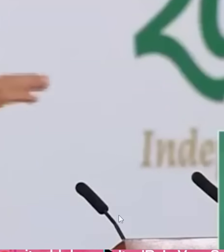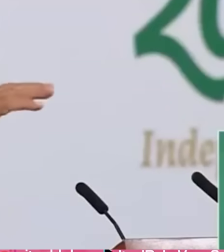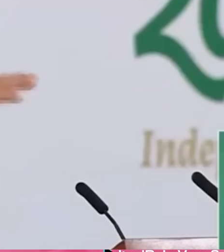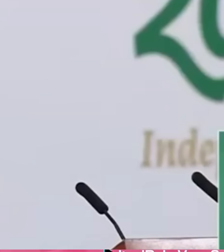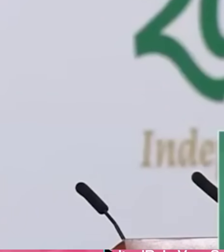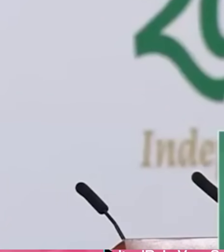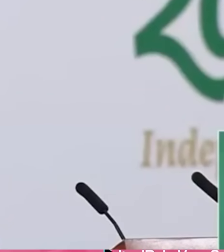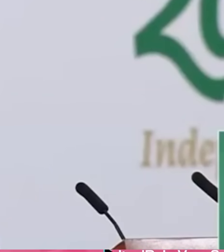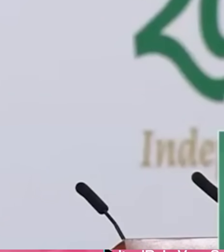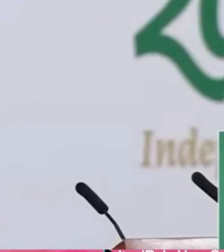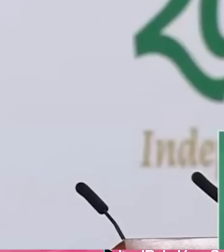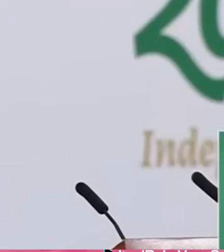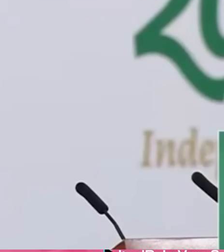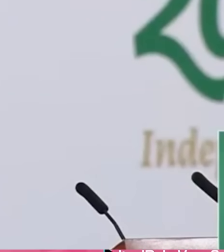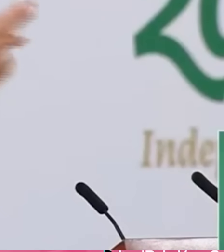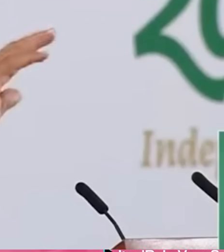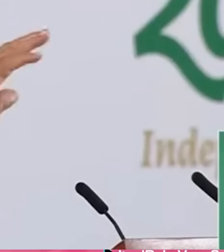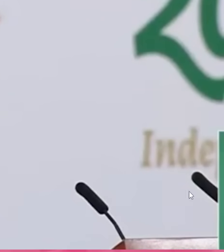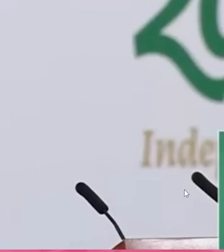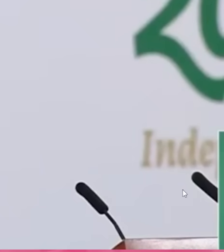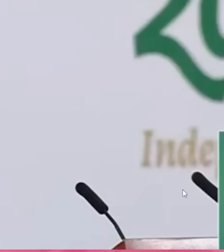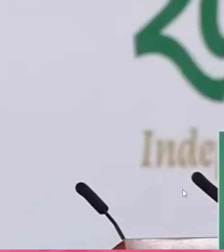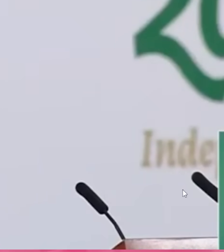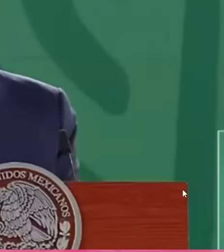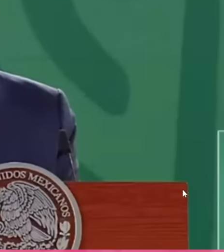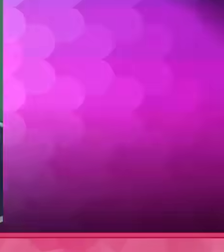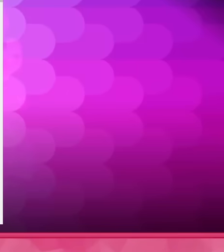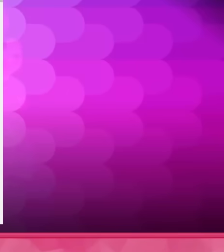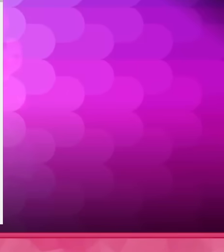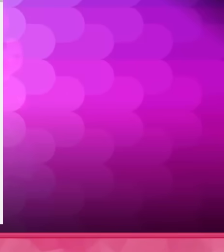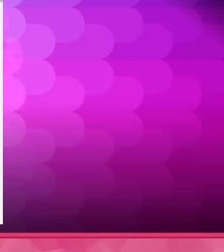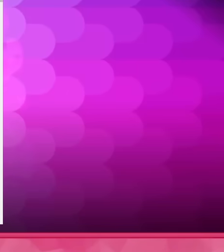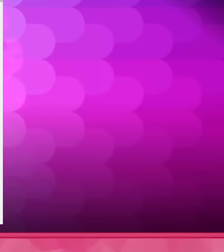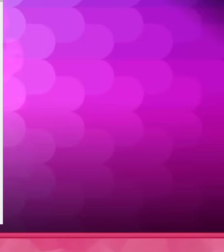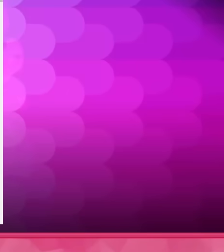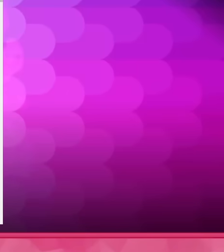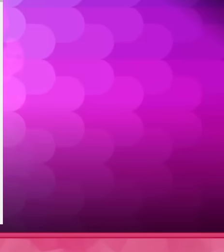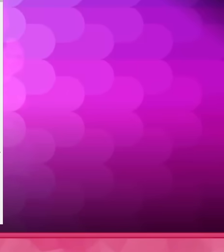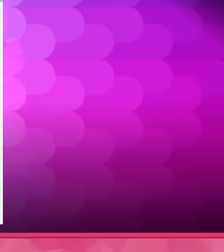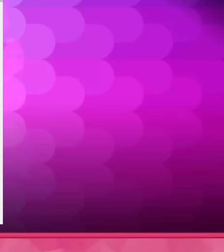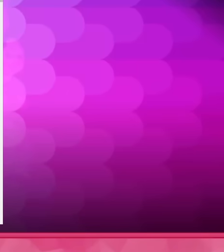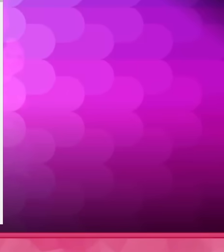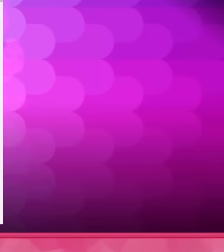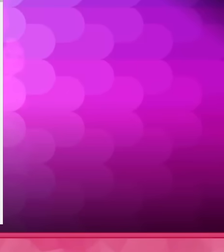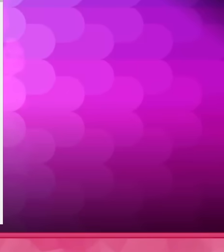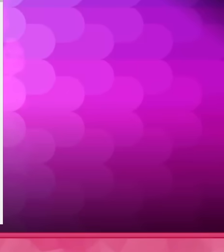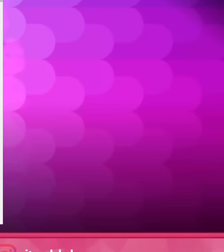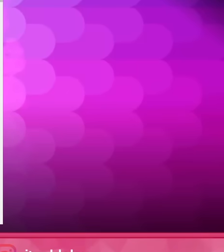tener porque por encima de todo está